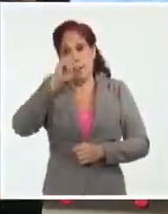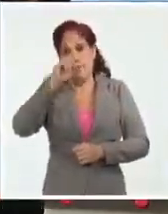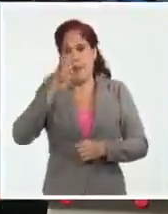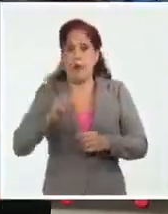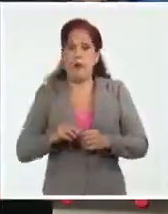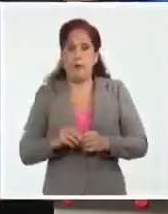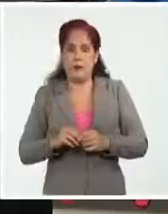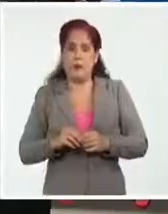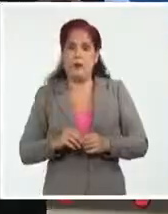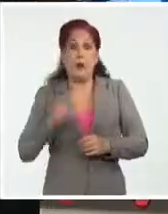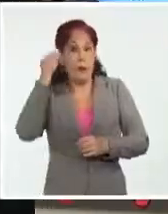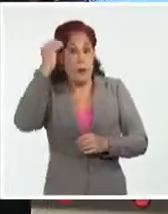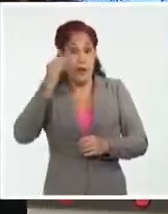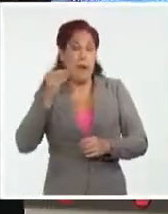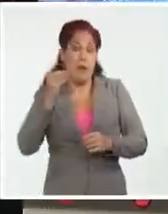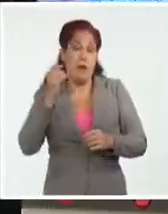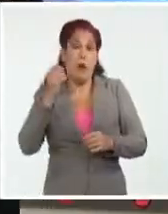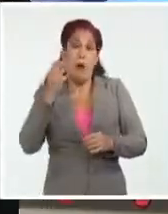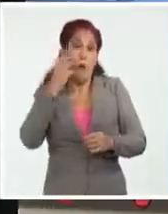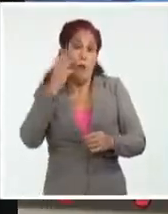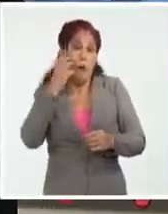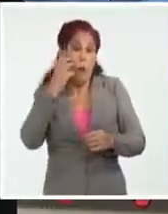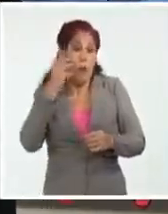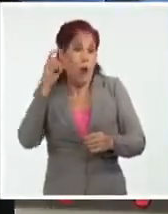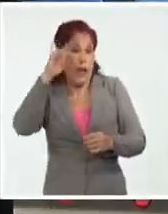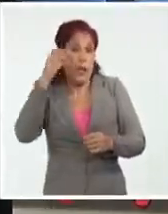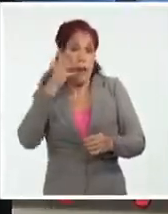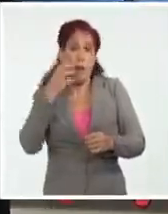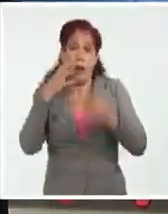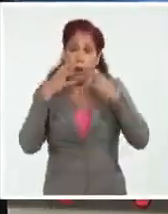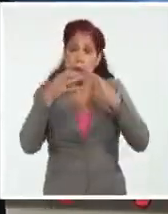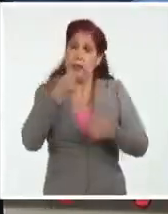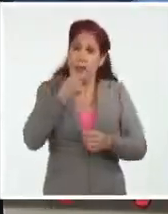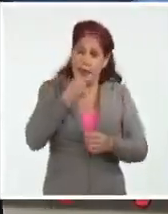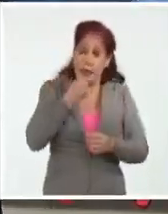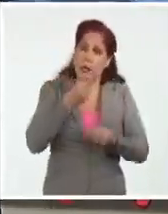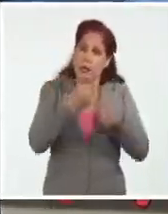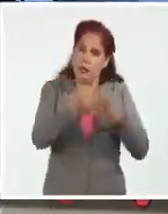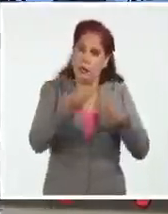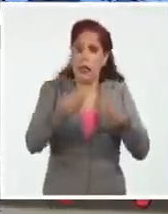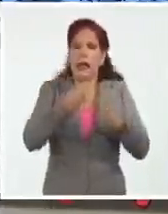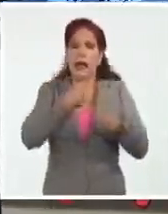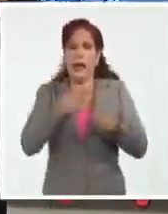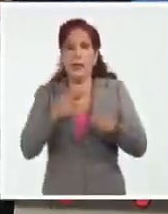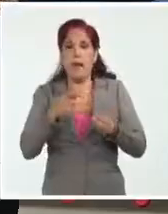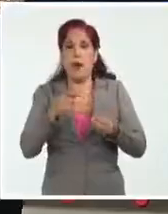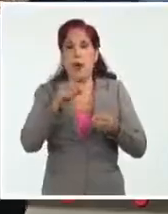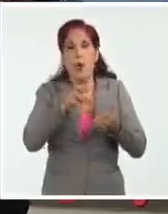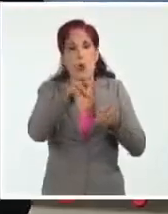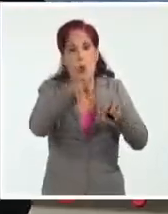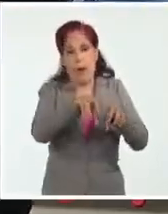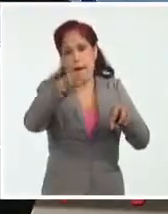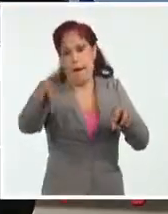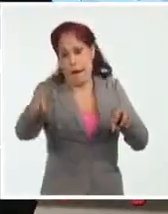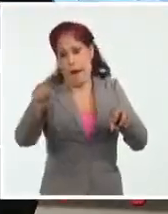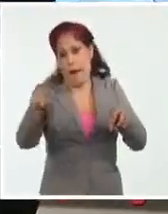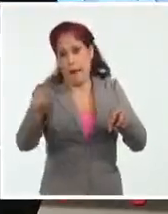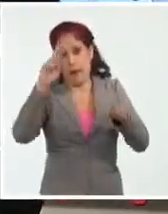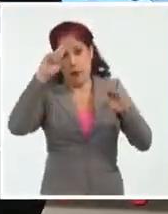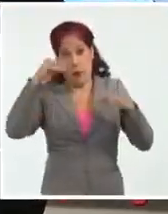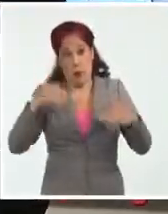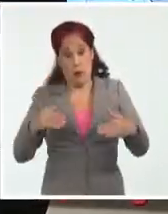años, consideradas un grupo etario prioritario y vulnerable. Y serán beneficiados, por ejemplo, centros de aislamiento, instituciones de salud